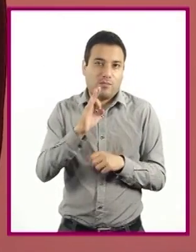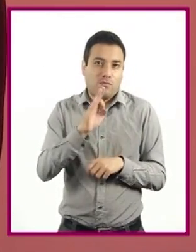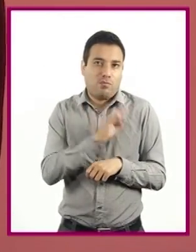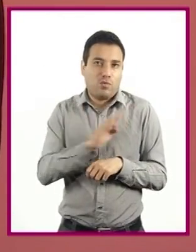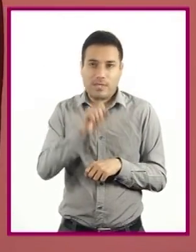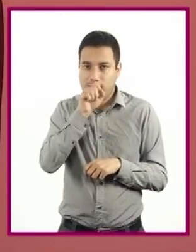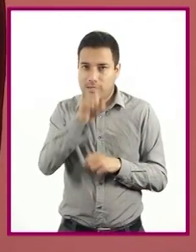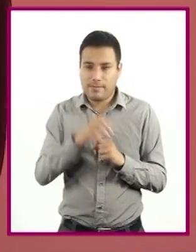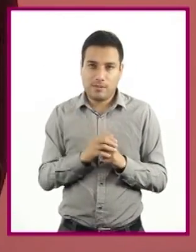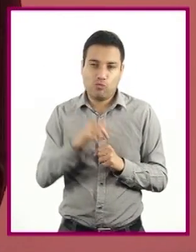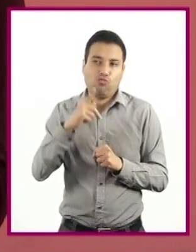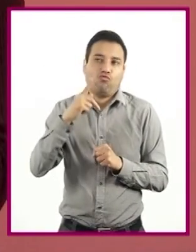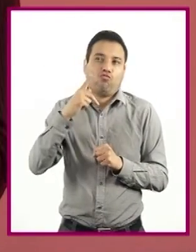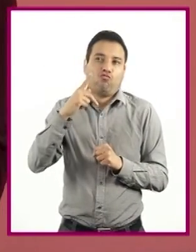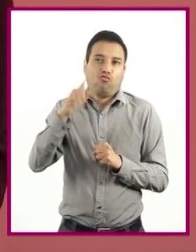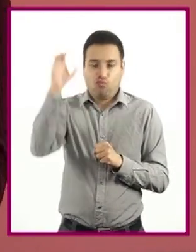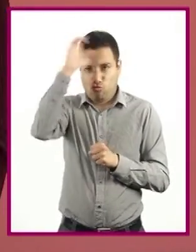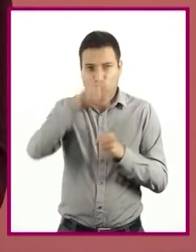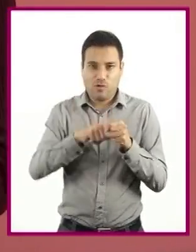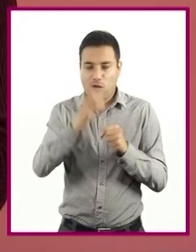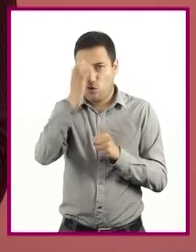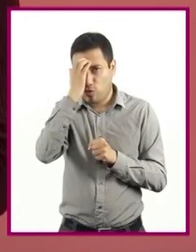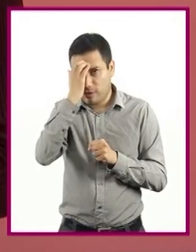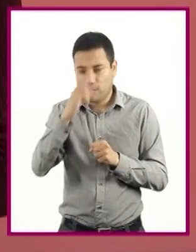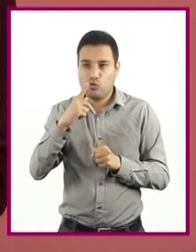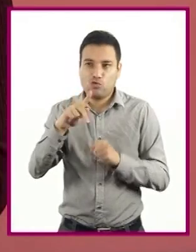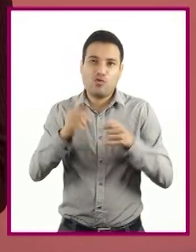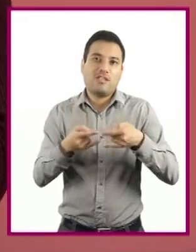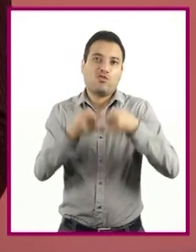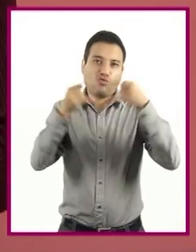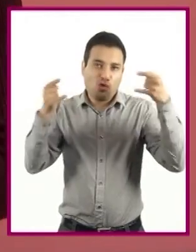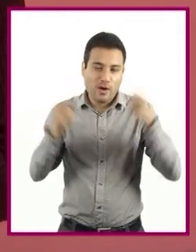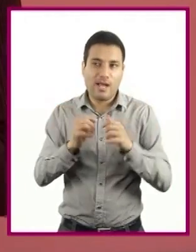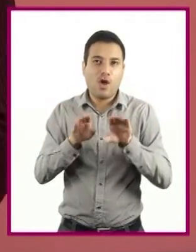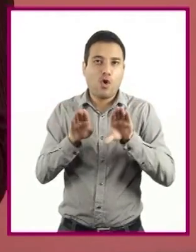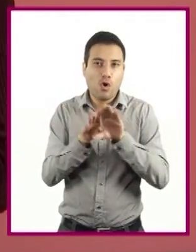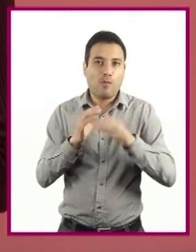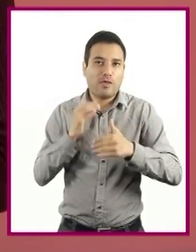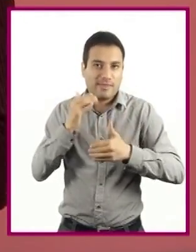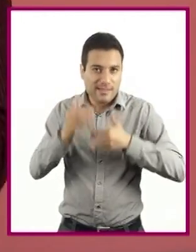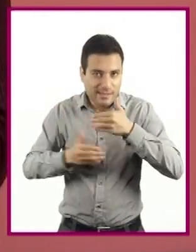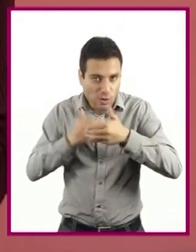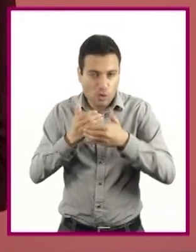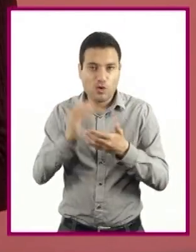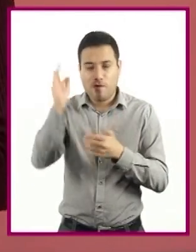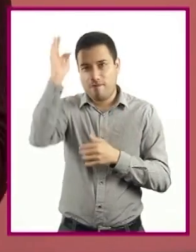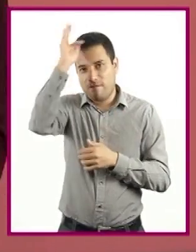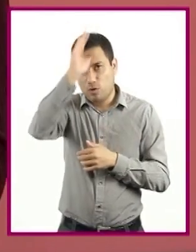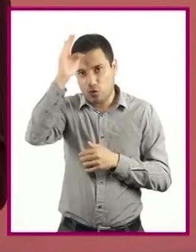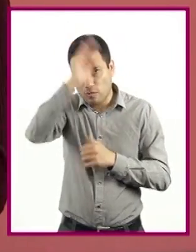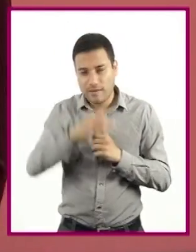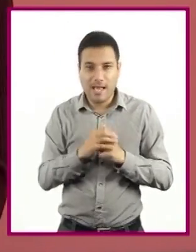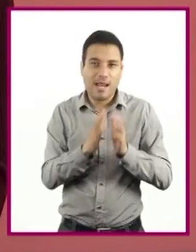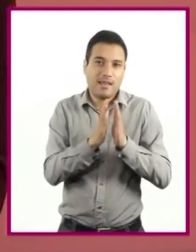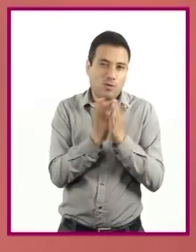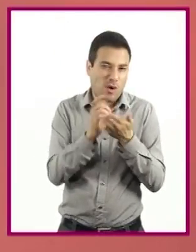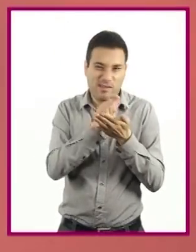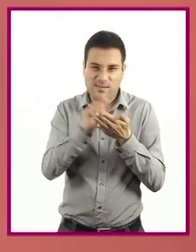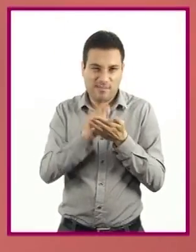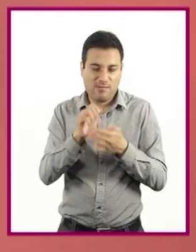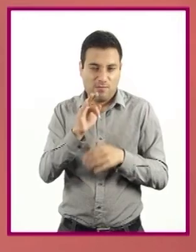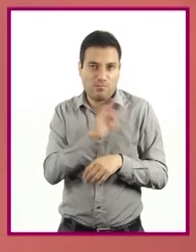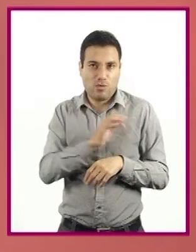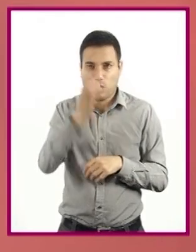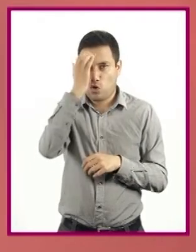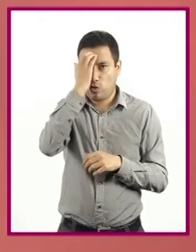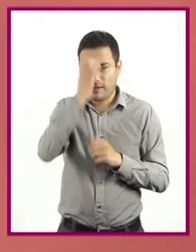de esa milenaria civilización, su historia, su desarrollo social, filosofía, cultura popular, literatura, etc. Pero